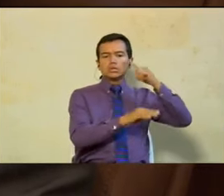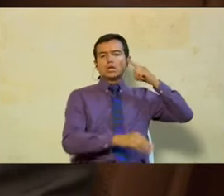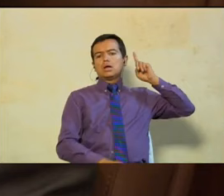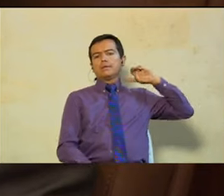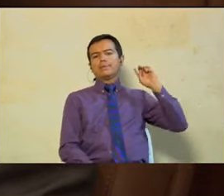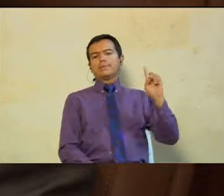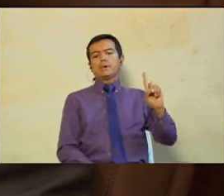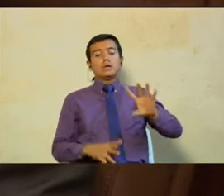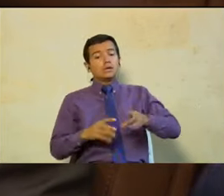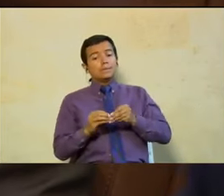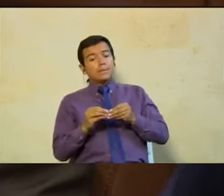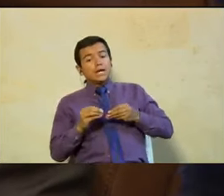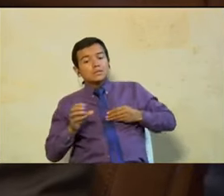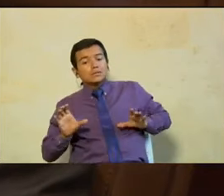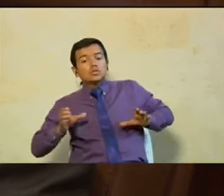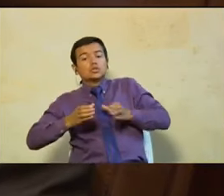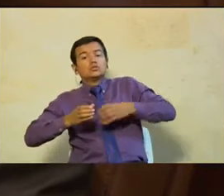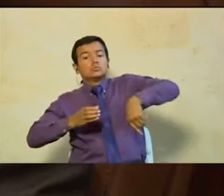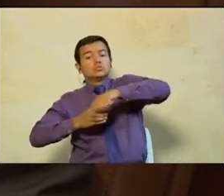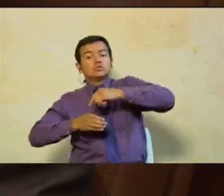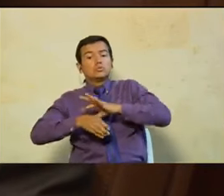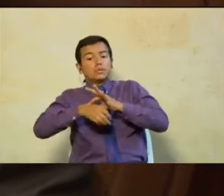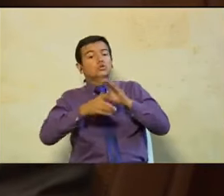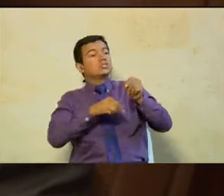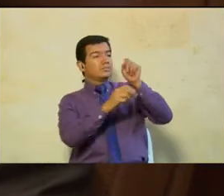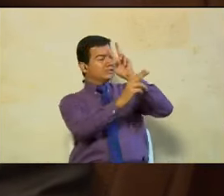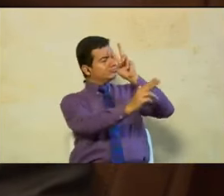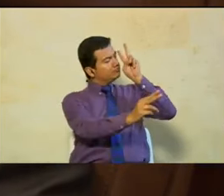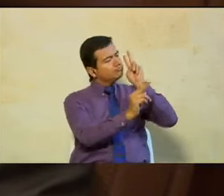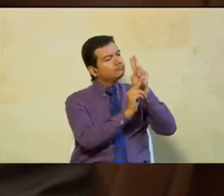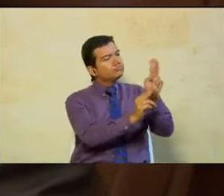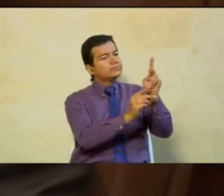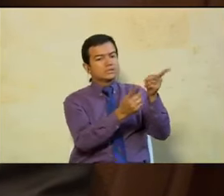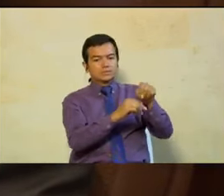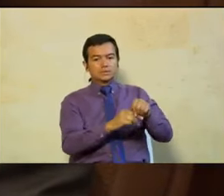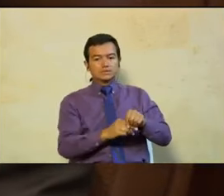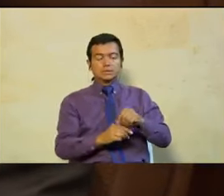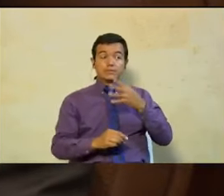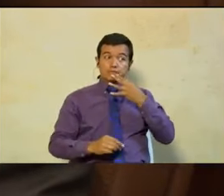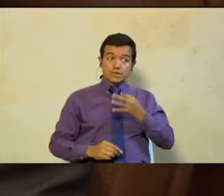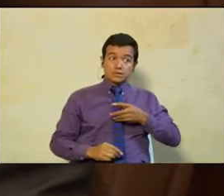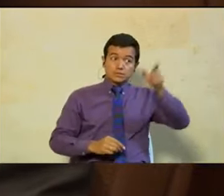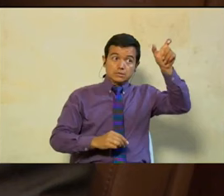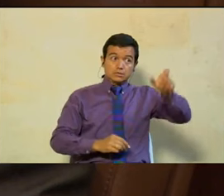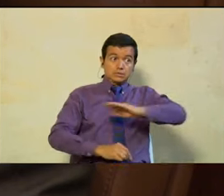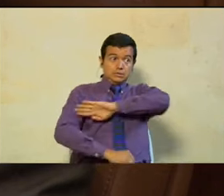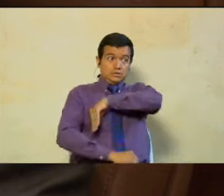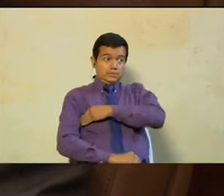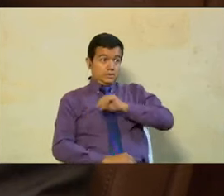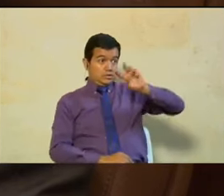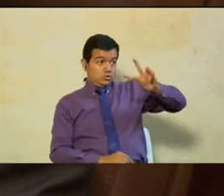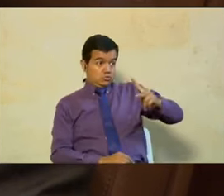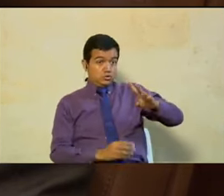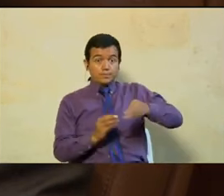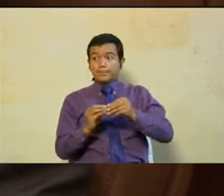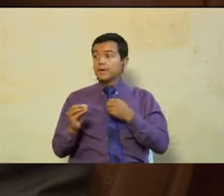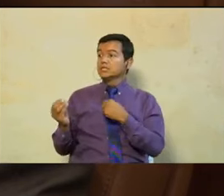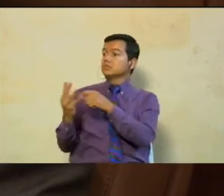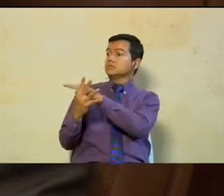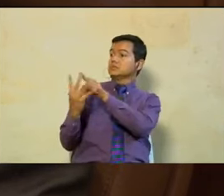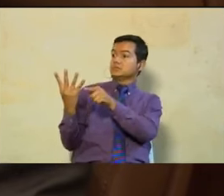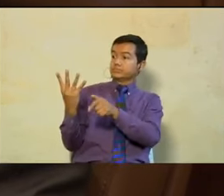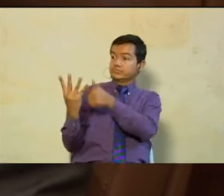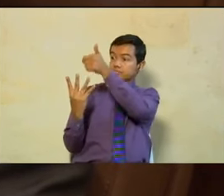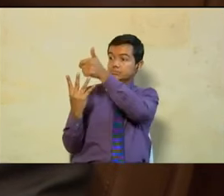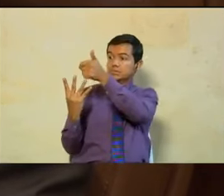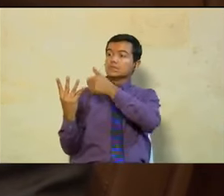médicos en el país por eso cuente señor viceministro y cuente señores de la mesa directiva que este proyecto es un